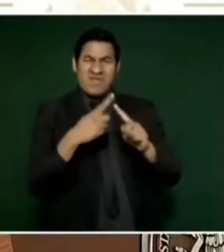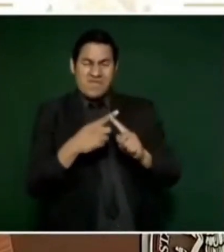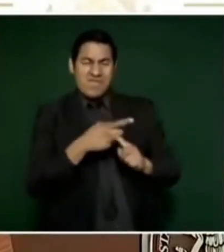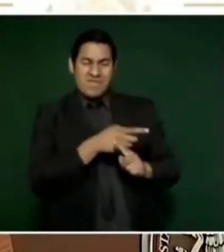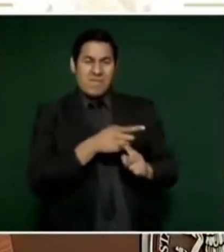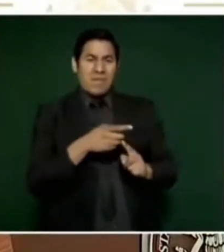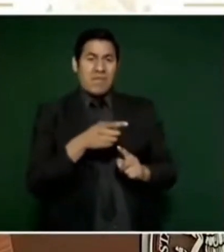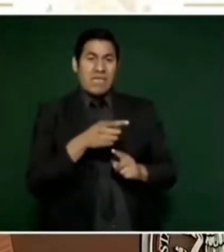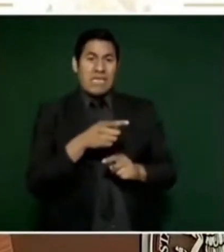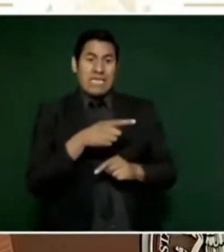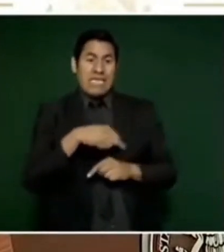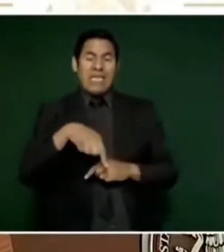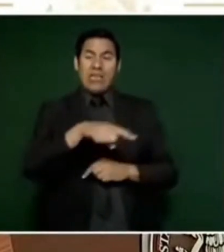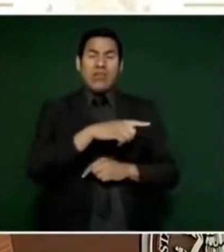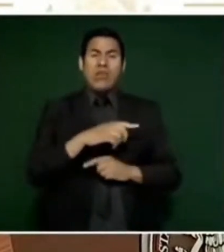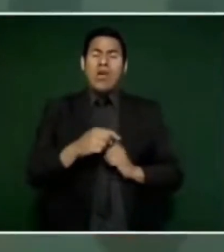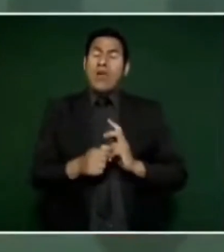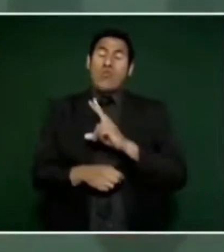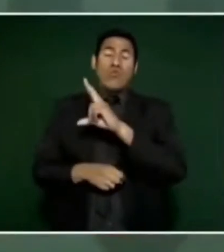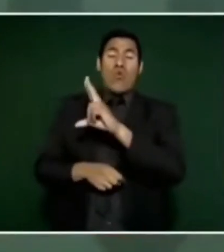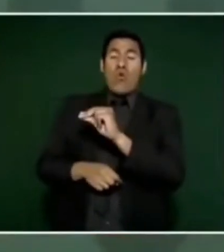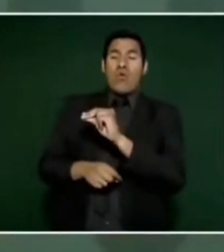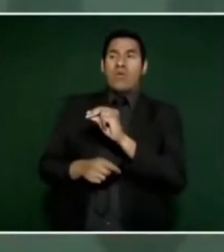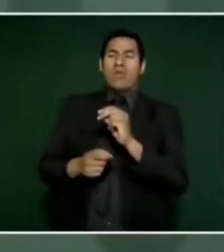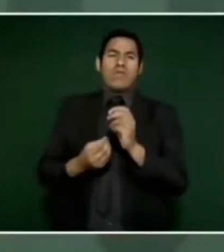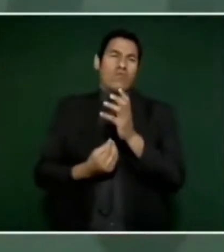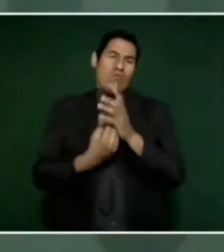porque ahora no aprueban nada,